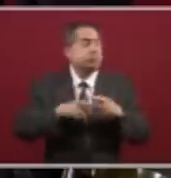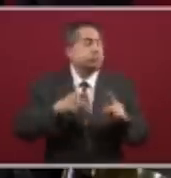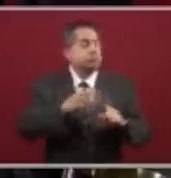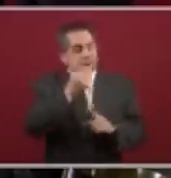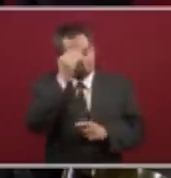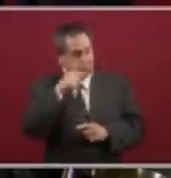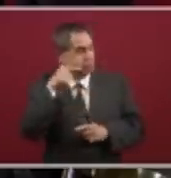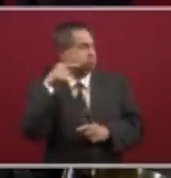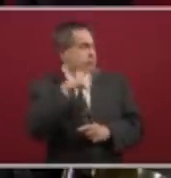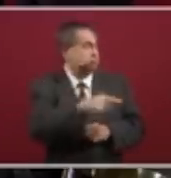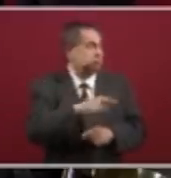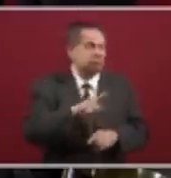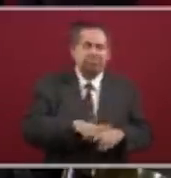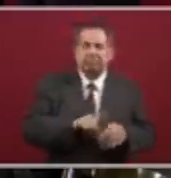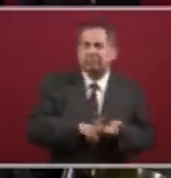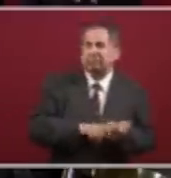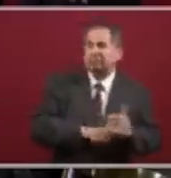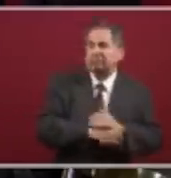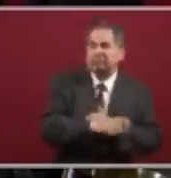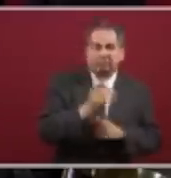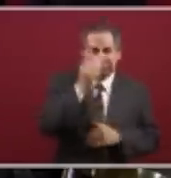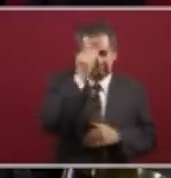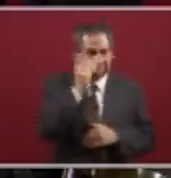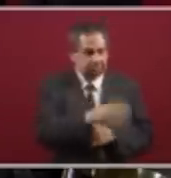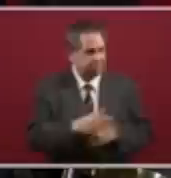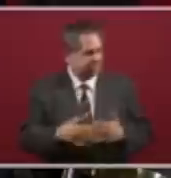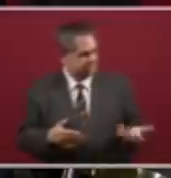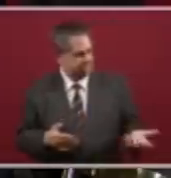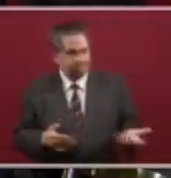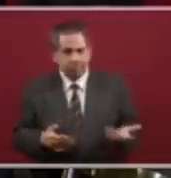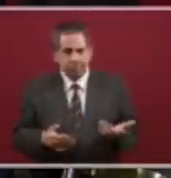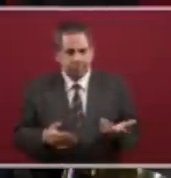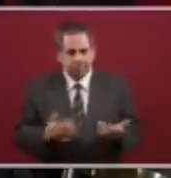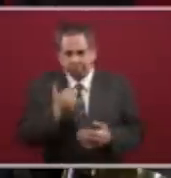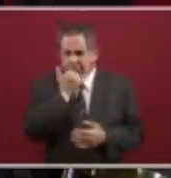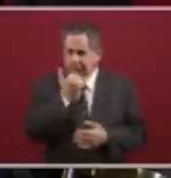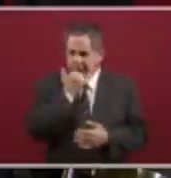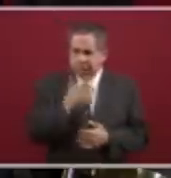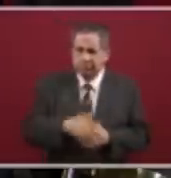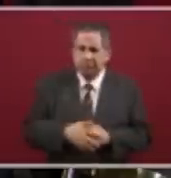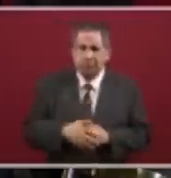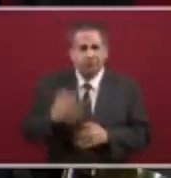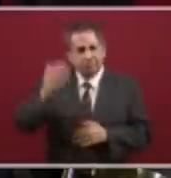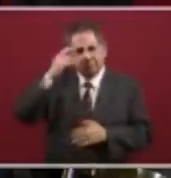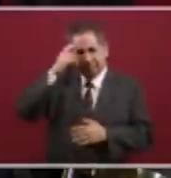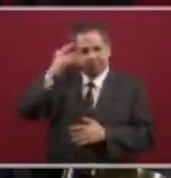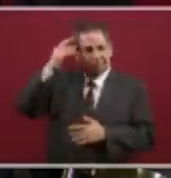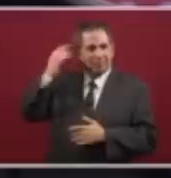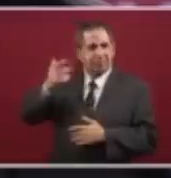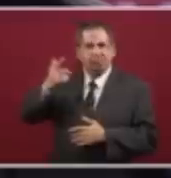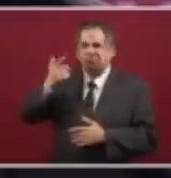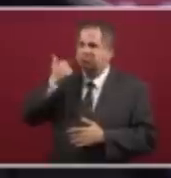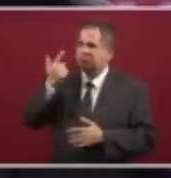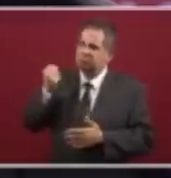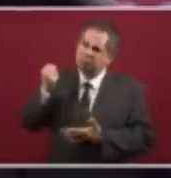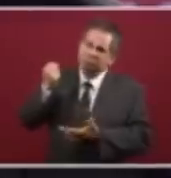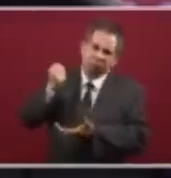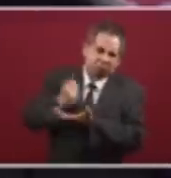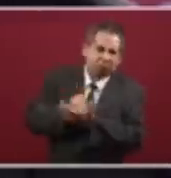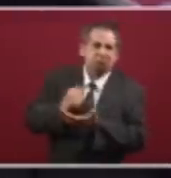lavado de dinero cuando querían imponer la mal llamada reforma educativa